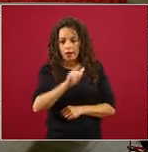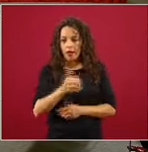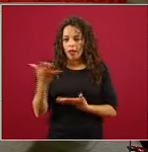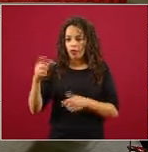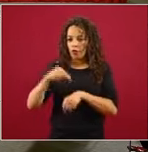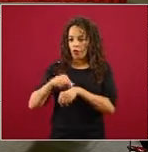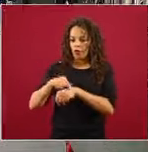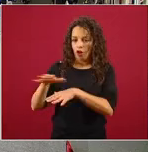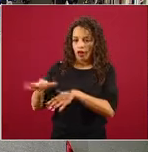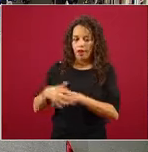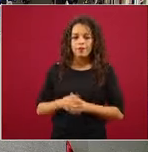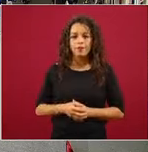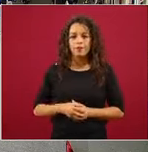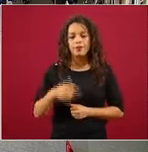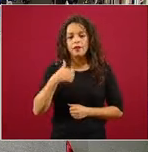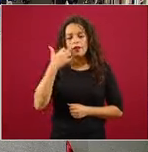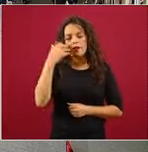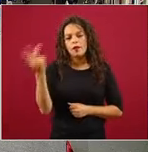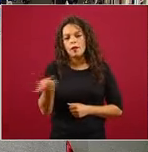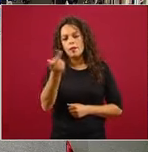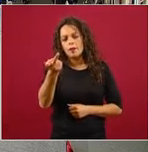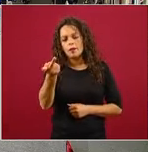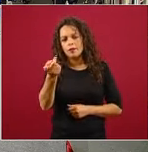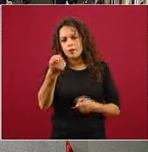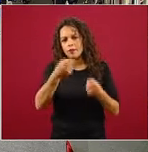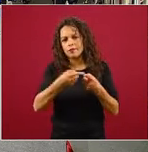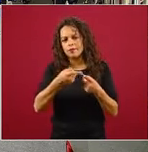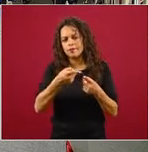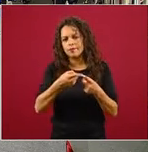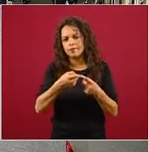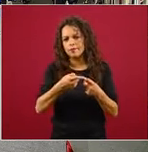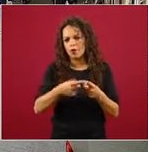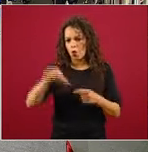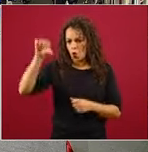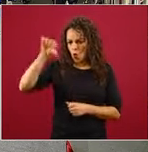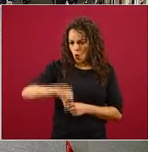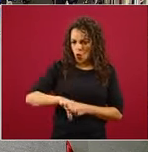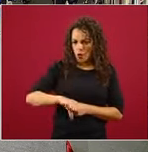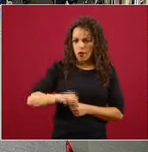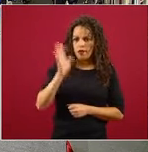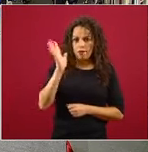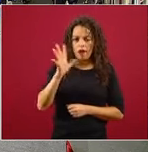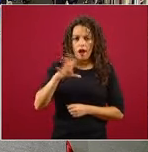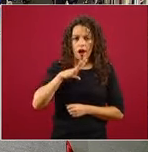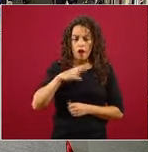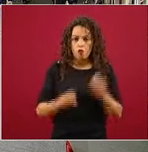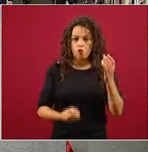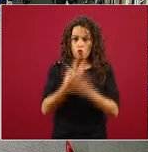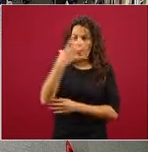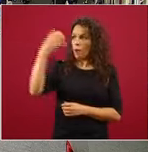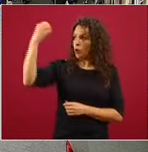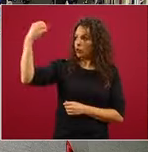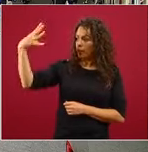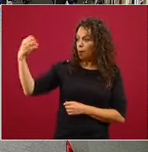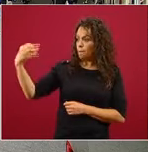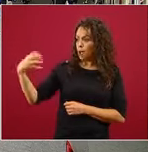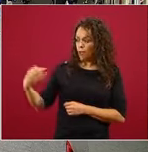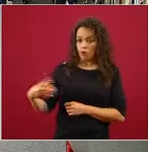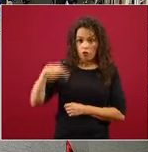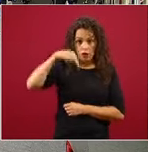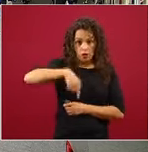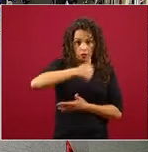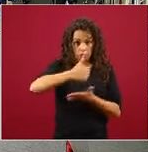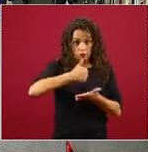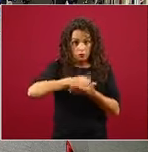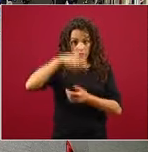1. La pregunta es en el siguiente sentido, doctor. A partir de hoy hay un nuevo semáforo. Se ratifica la Ciudad de México en